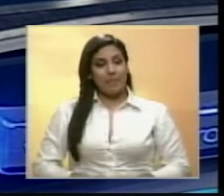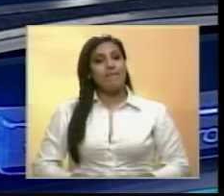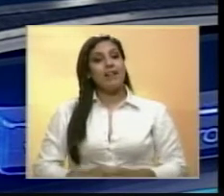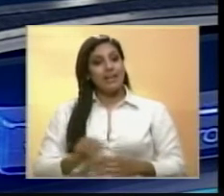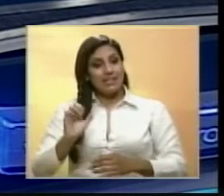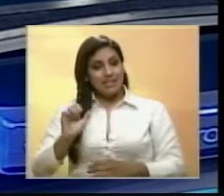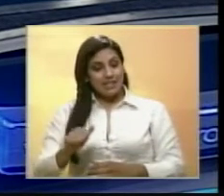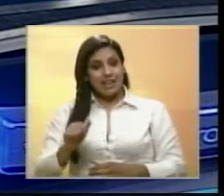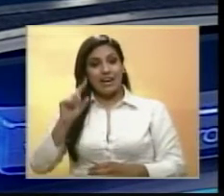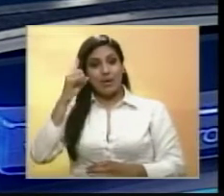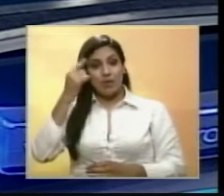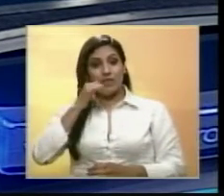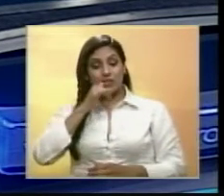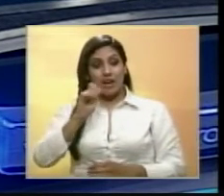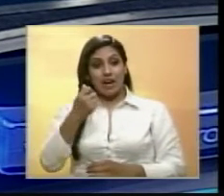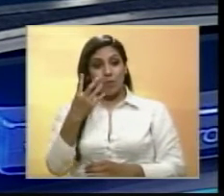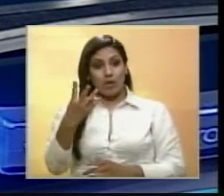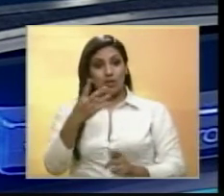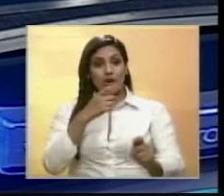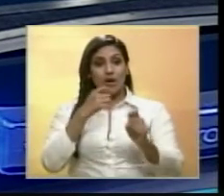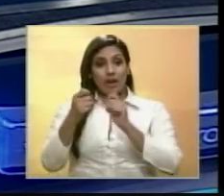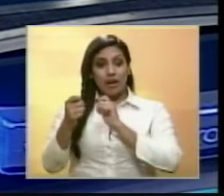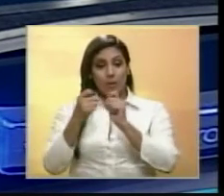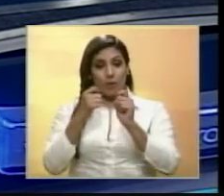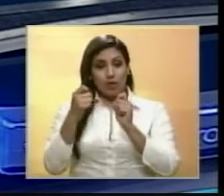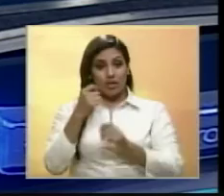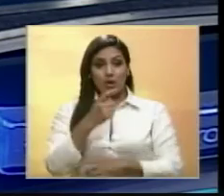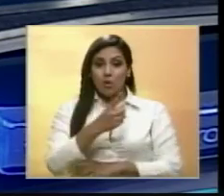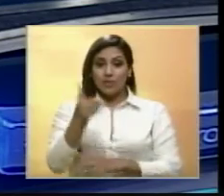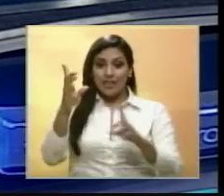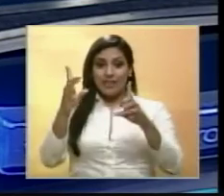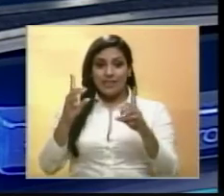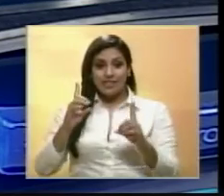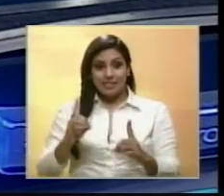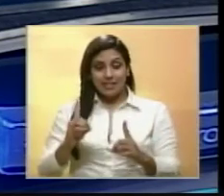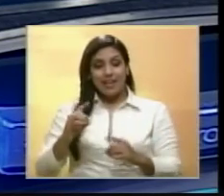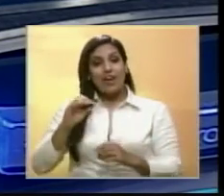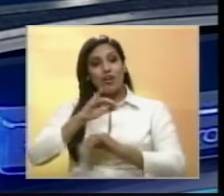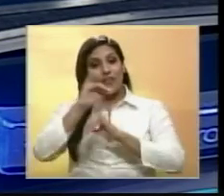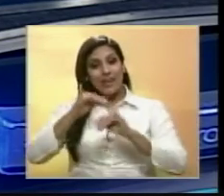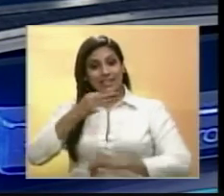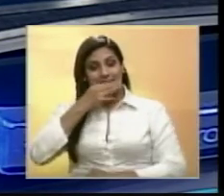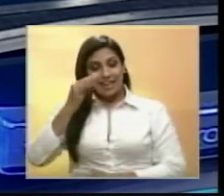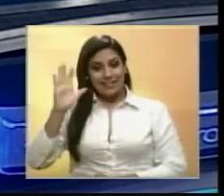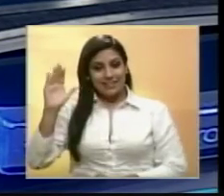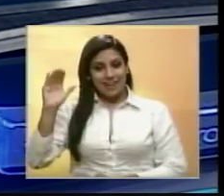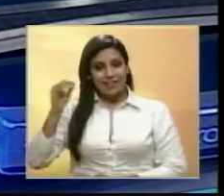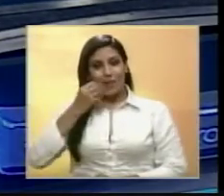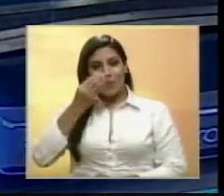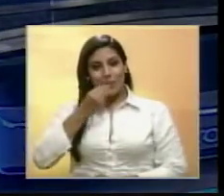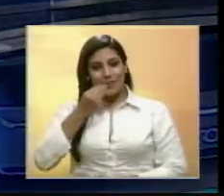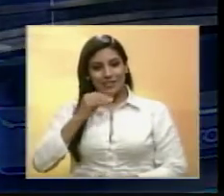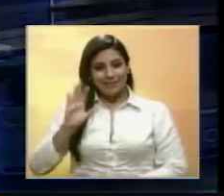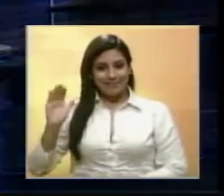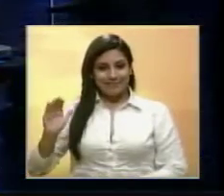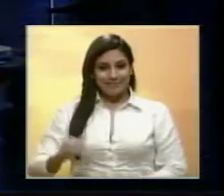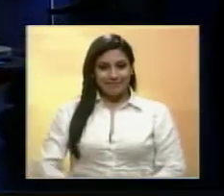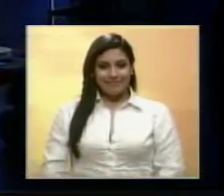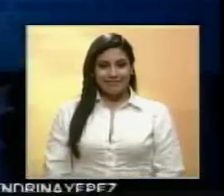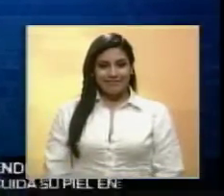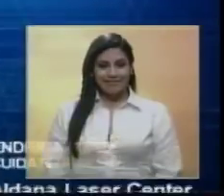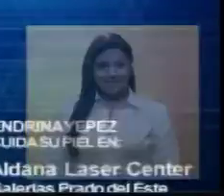Así es, recuerden, Noticiero Venevisión, Canal 4 reporta. Y ustedes deciden, que tengan todos feliz tarde. Buen provecho para todos.